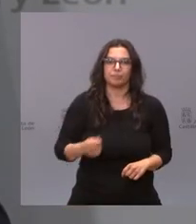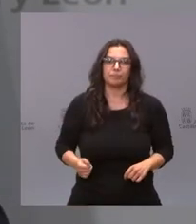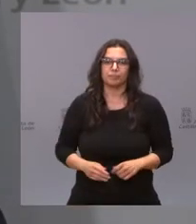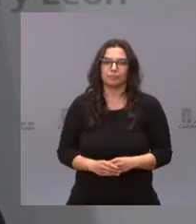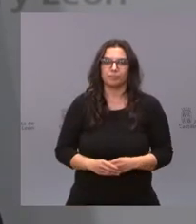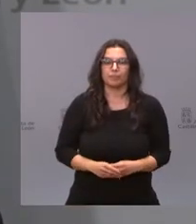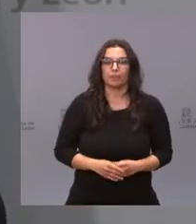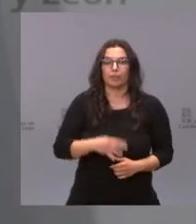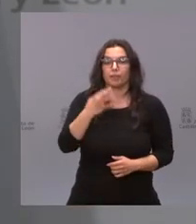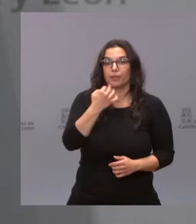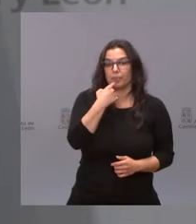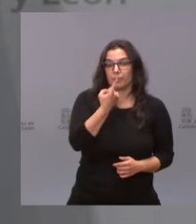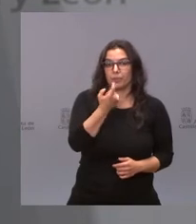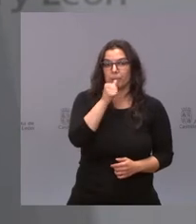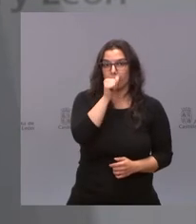He de decirles que